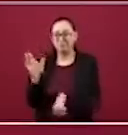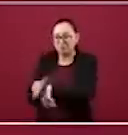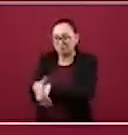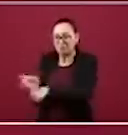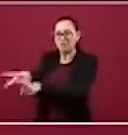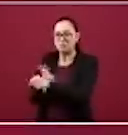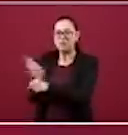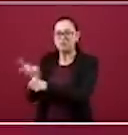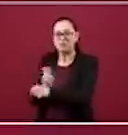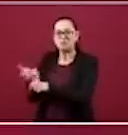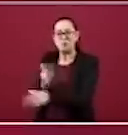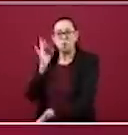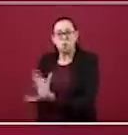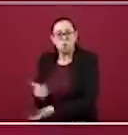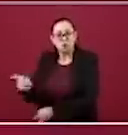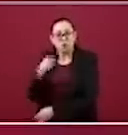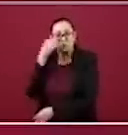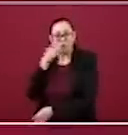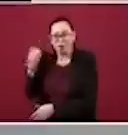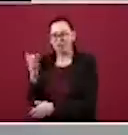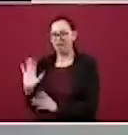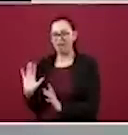convocadas a la participación en el sector público,